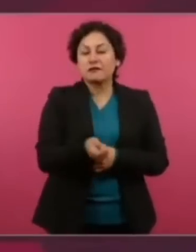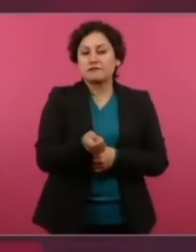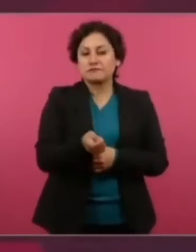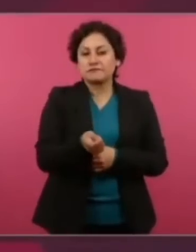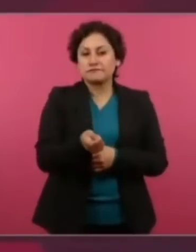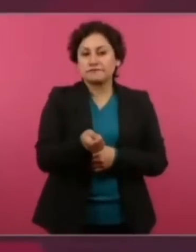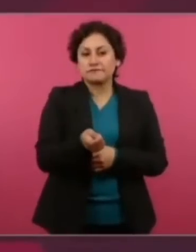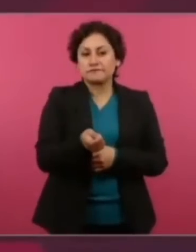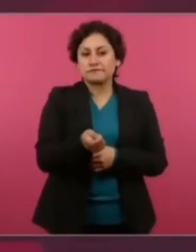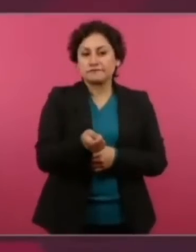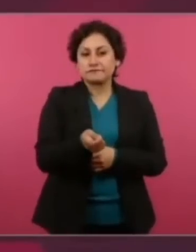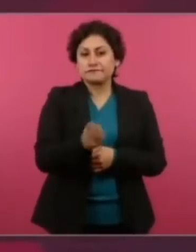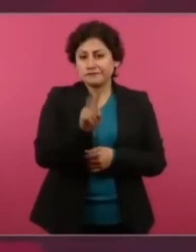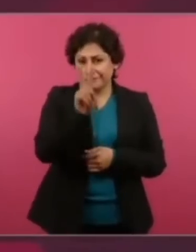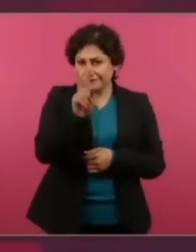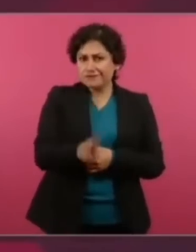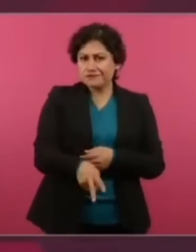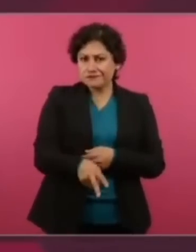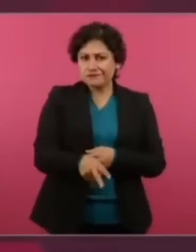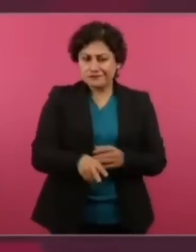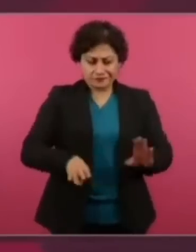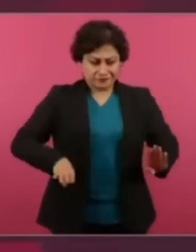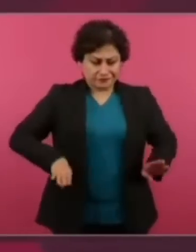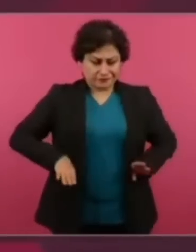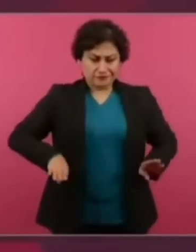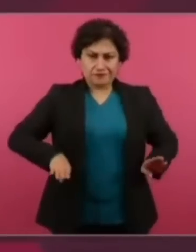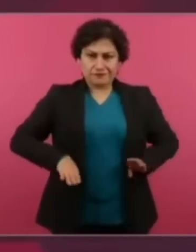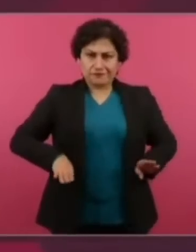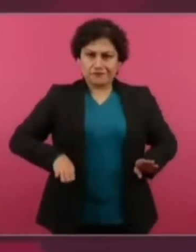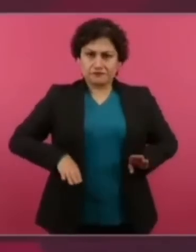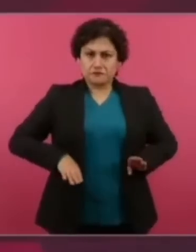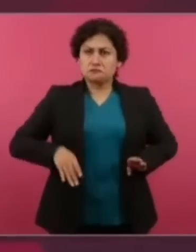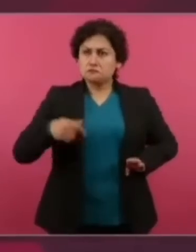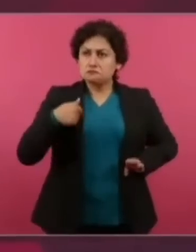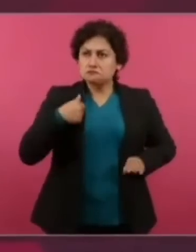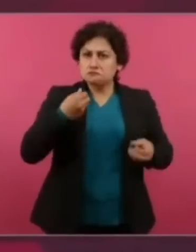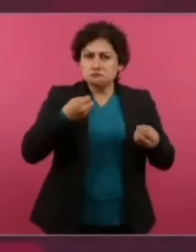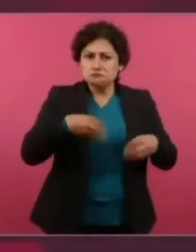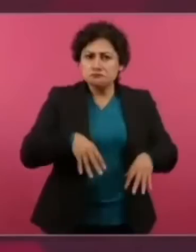pierde, porque la gente